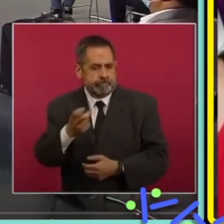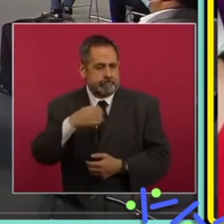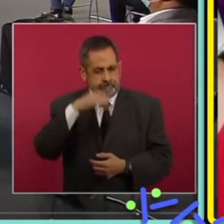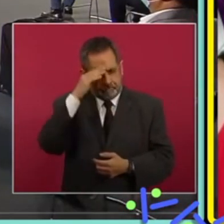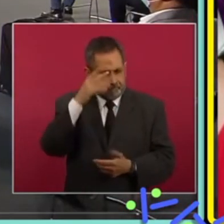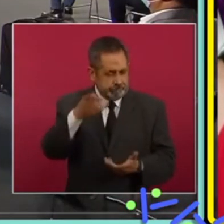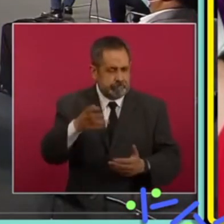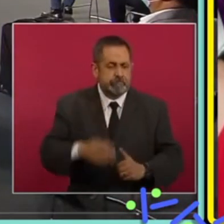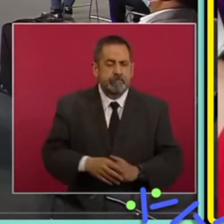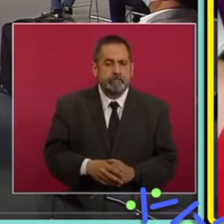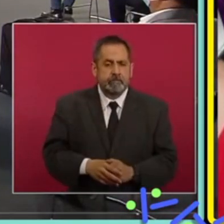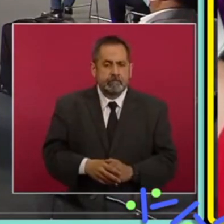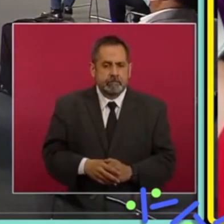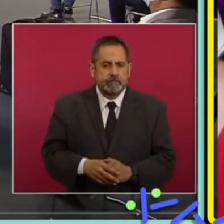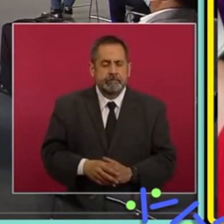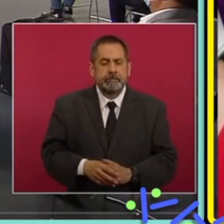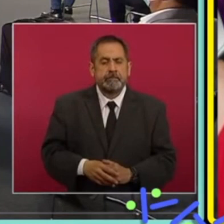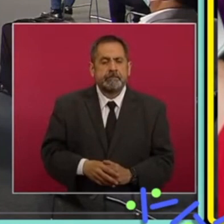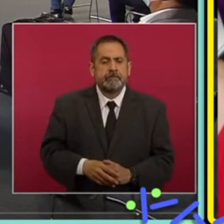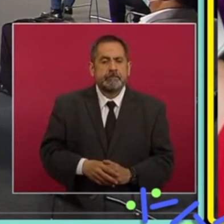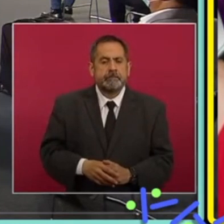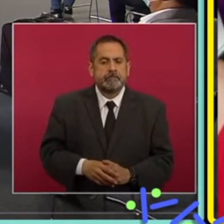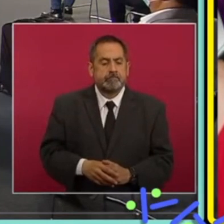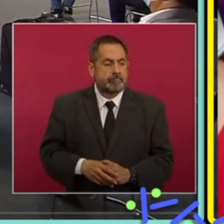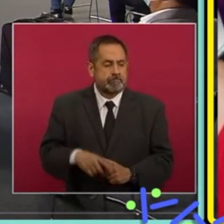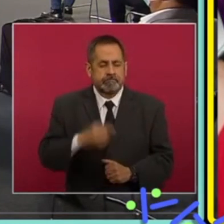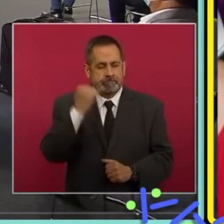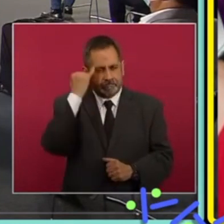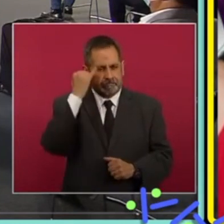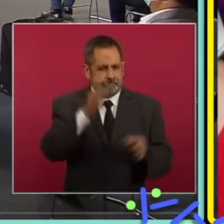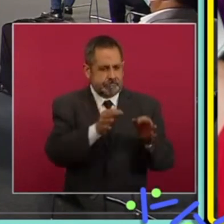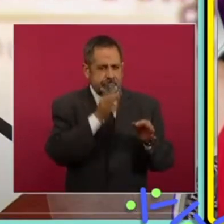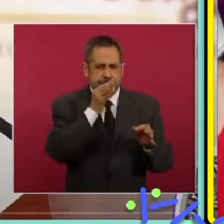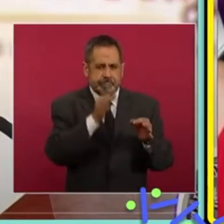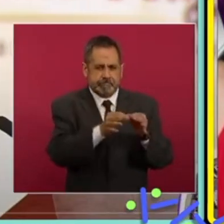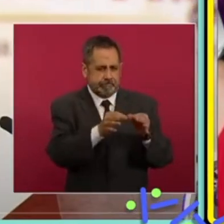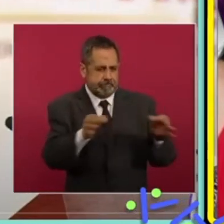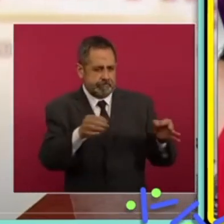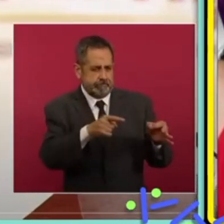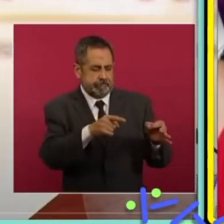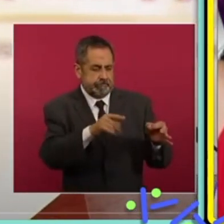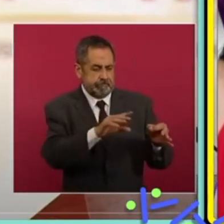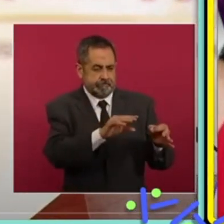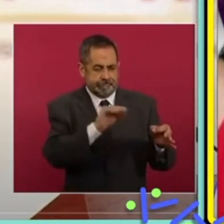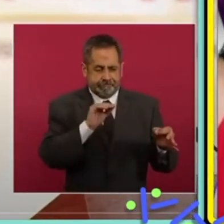¿Eh? Sí. Preciosa. Bueno.